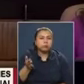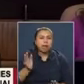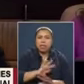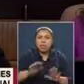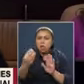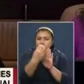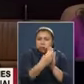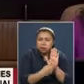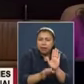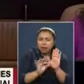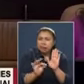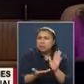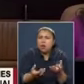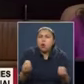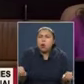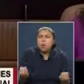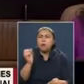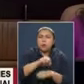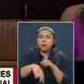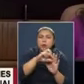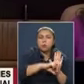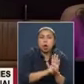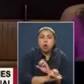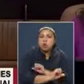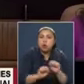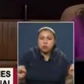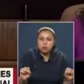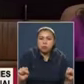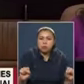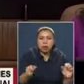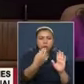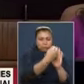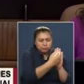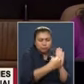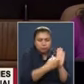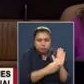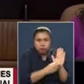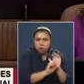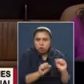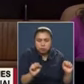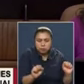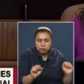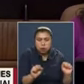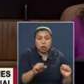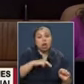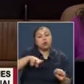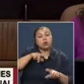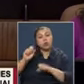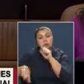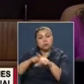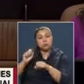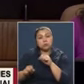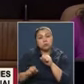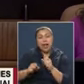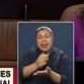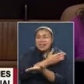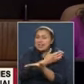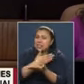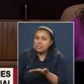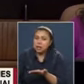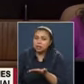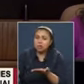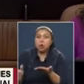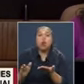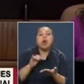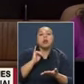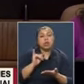¿Cómo podríamos entonces aprobarlo? Imposible en estas condiciones. Y por eso defendemos el legítimo rechazo